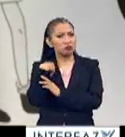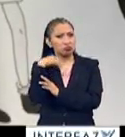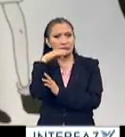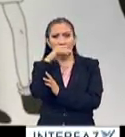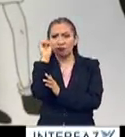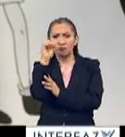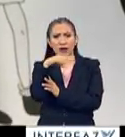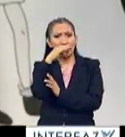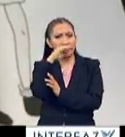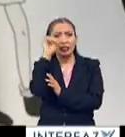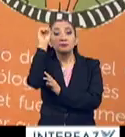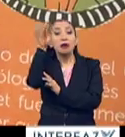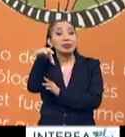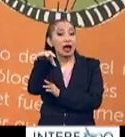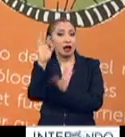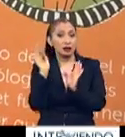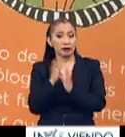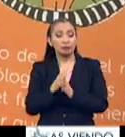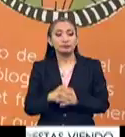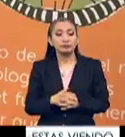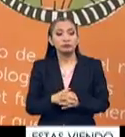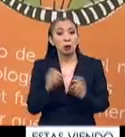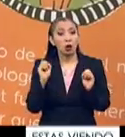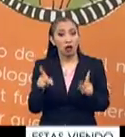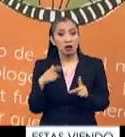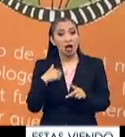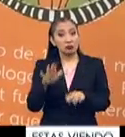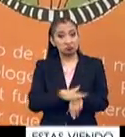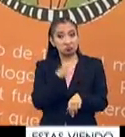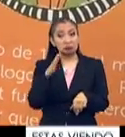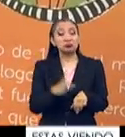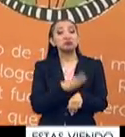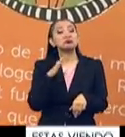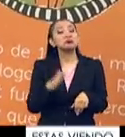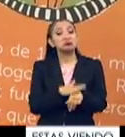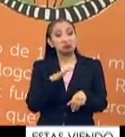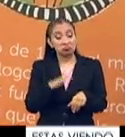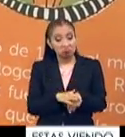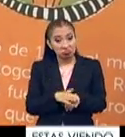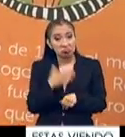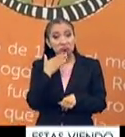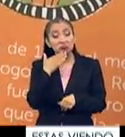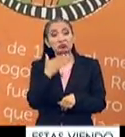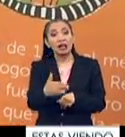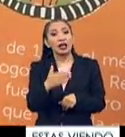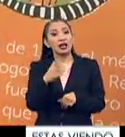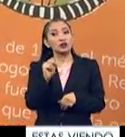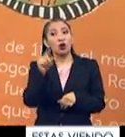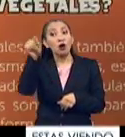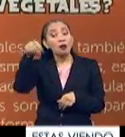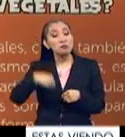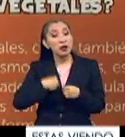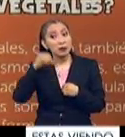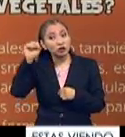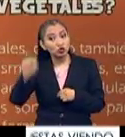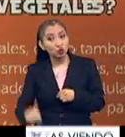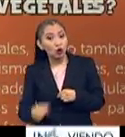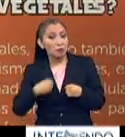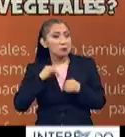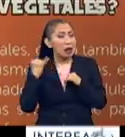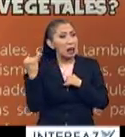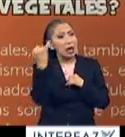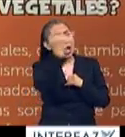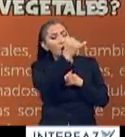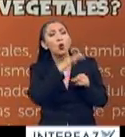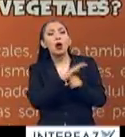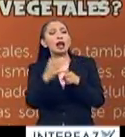cobro el envío. Bueno, pues ahí está. Pues ahí está una excelente alternativa. Quien no viva allá por el sur, quien viva lejos,